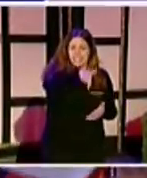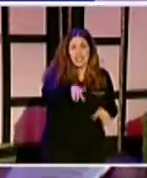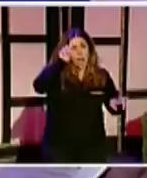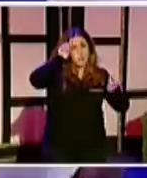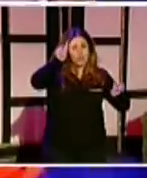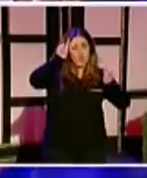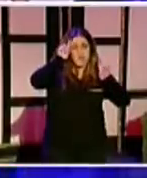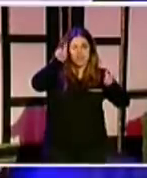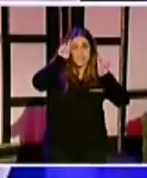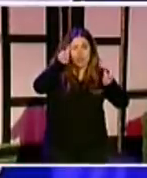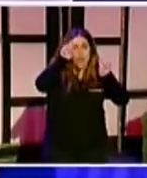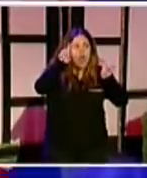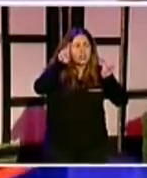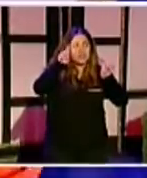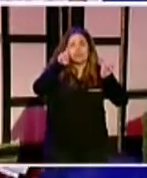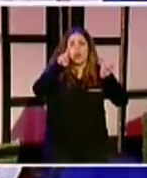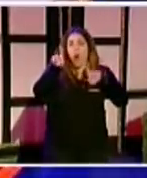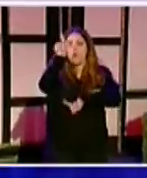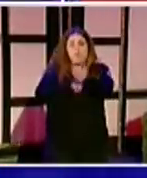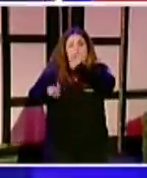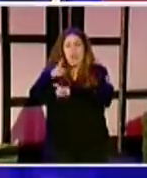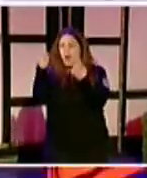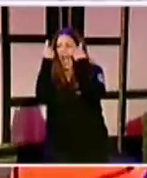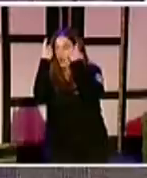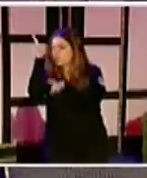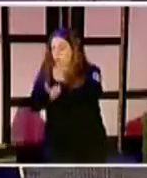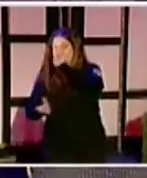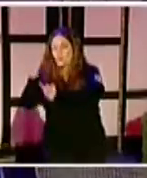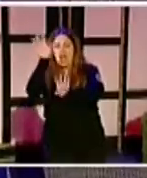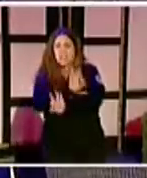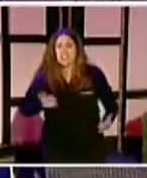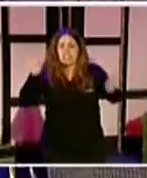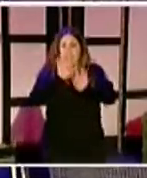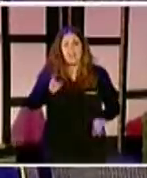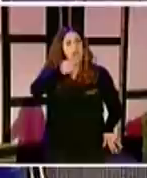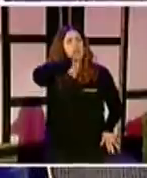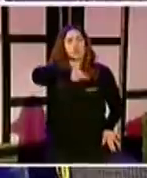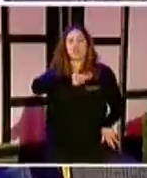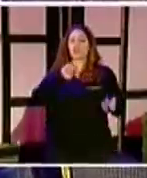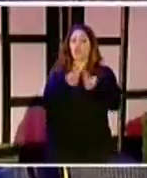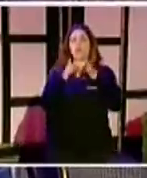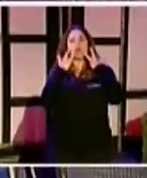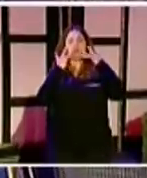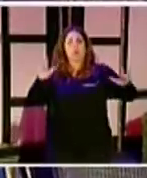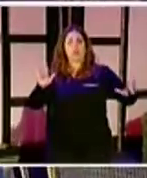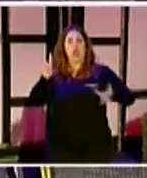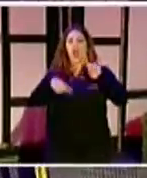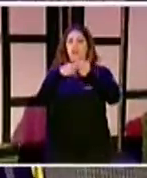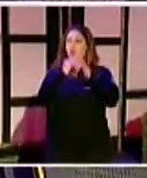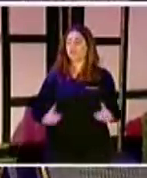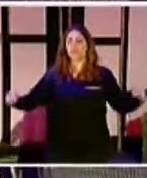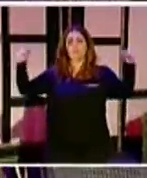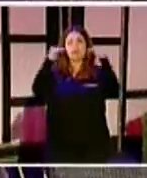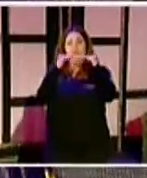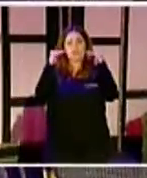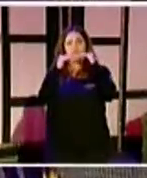no suele tener ningún tipo de desavenencias con sus alumnos. Es más, solemos ser totalmente imparciales y ecuánimes a la hora